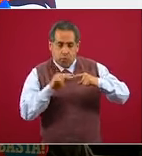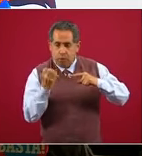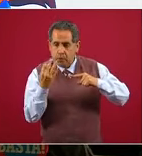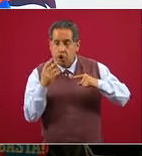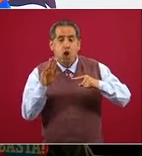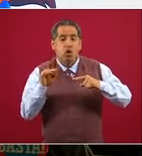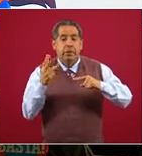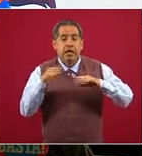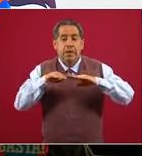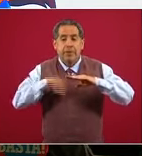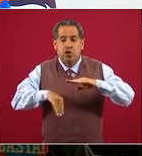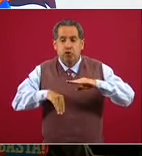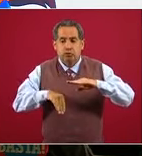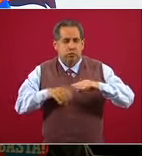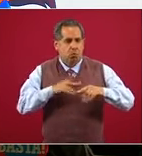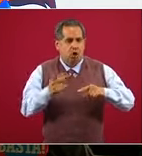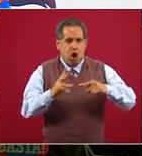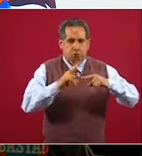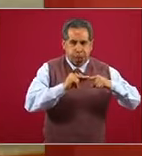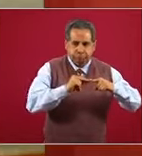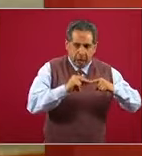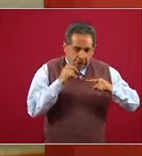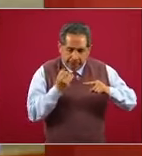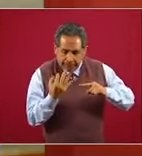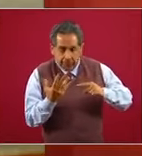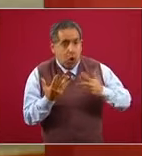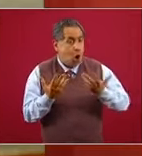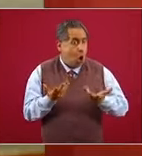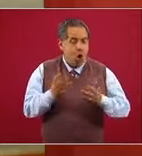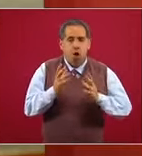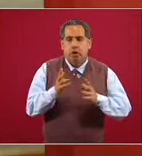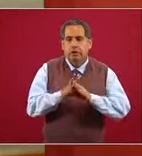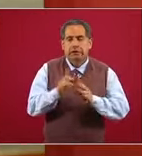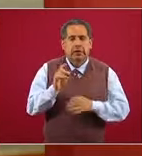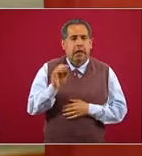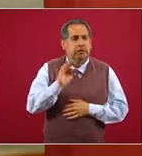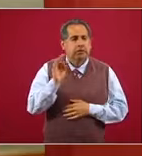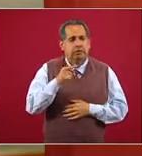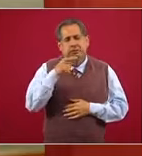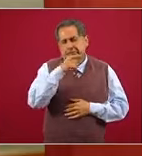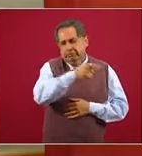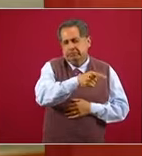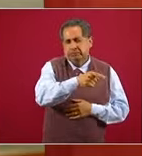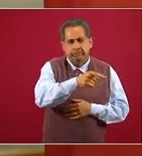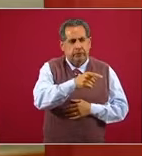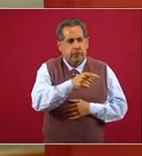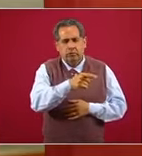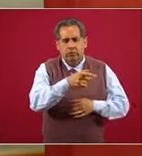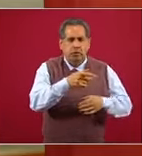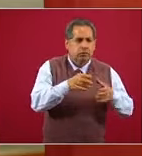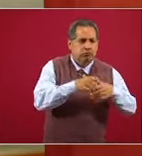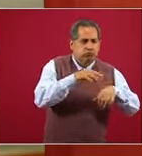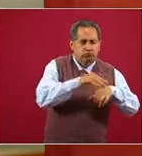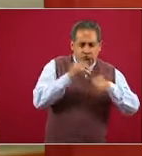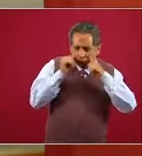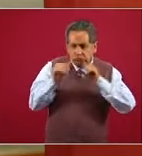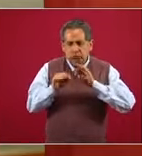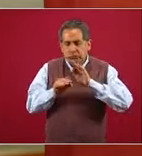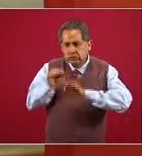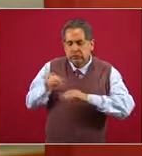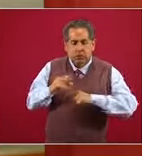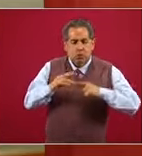oxígeno si usted tiene un pulsoxímetro o si lo está revisando un personal de salud para que revise